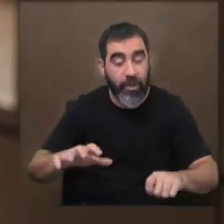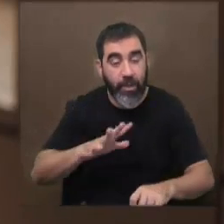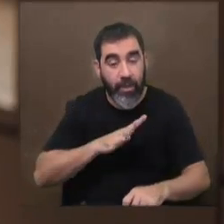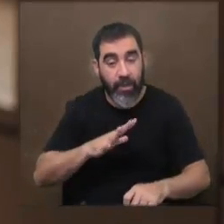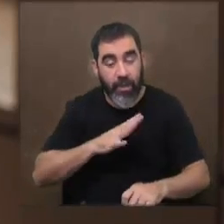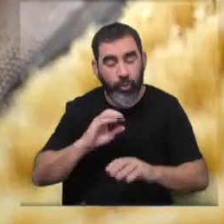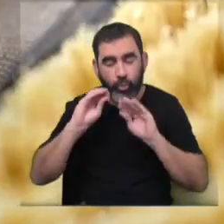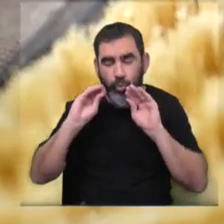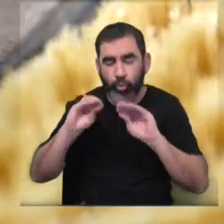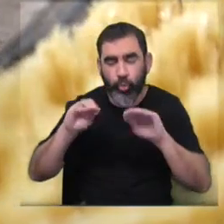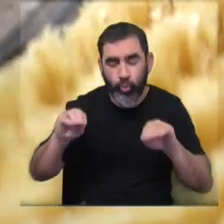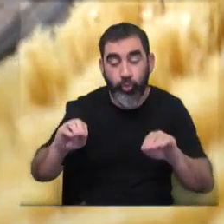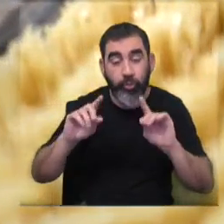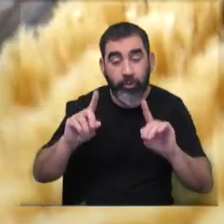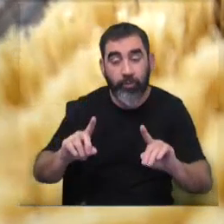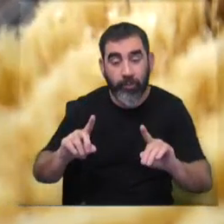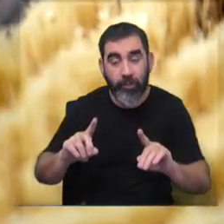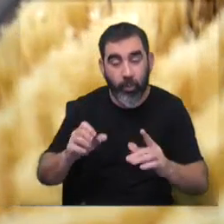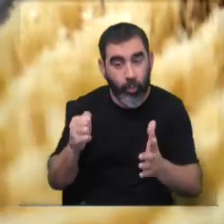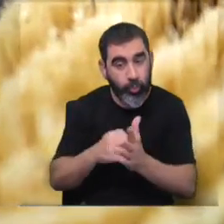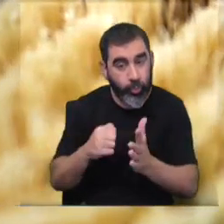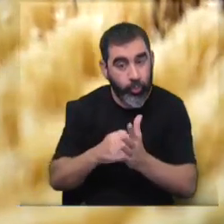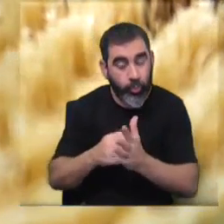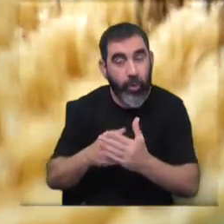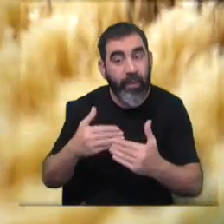muy sucio y además son telas resistentes.